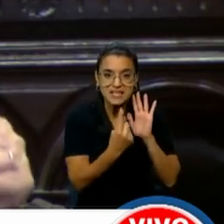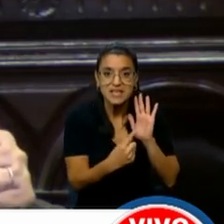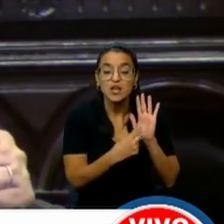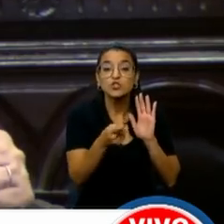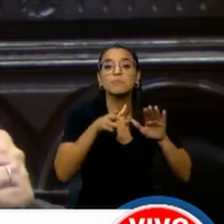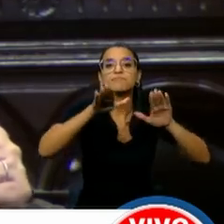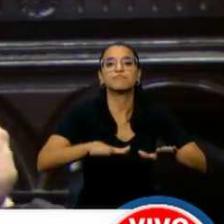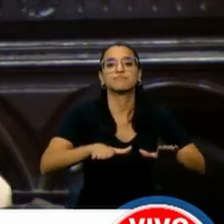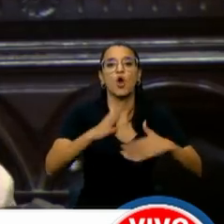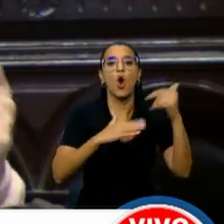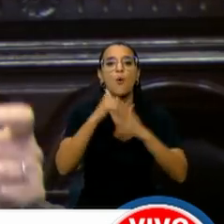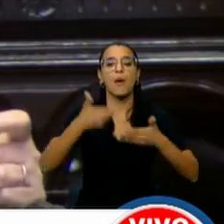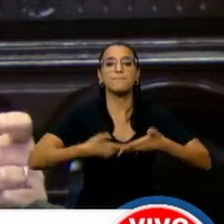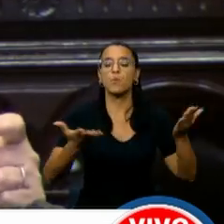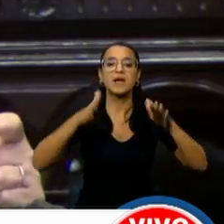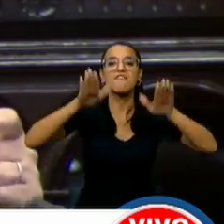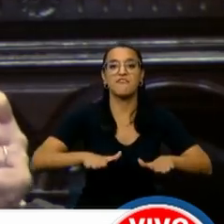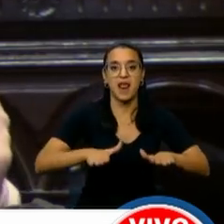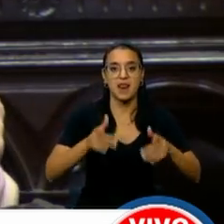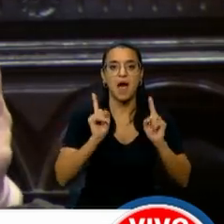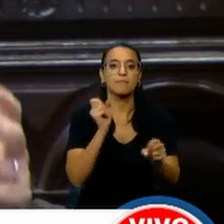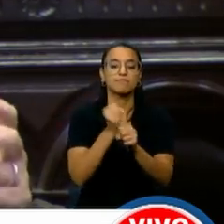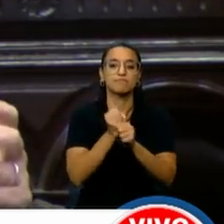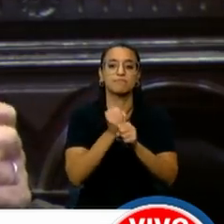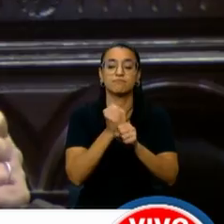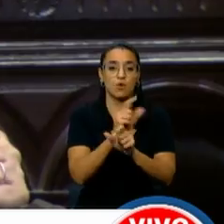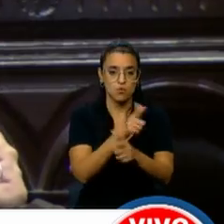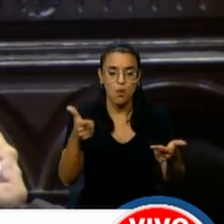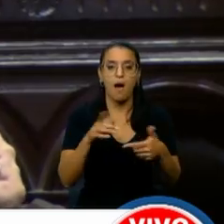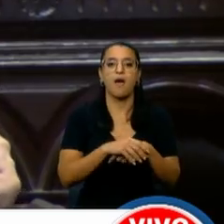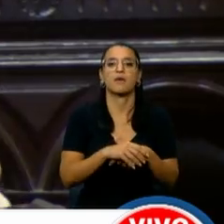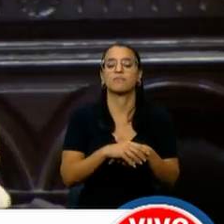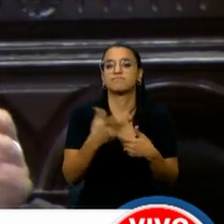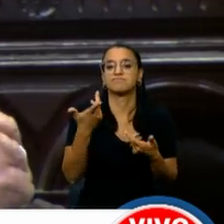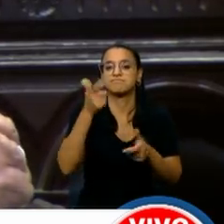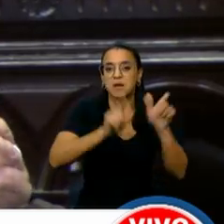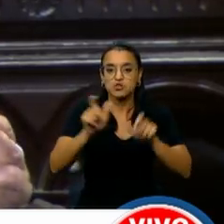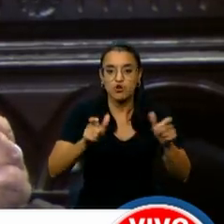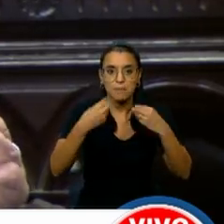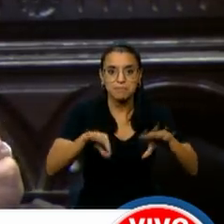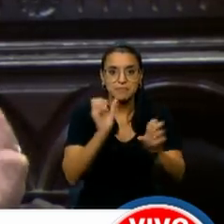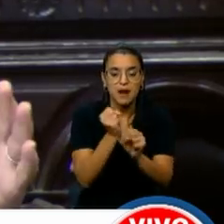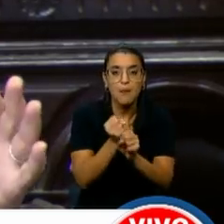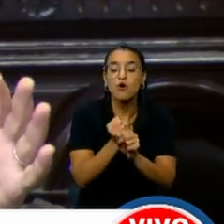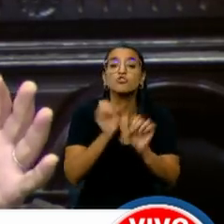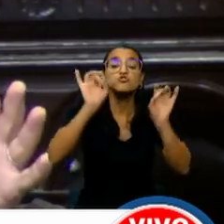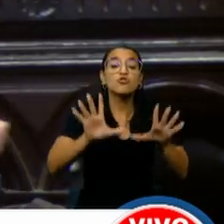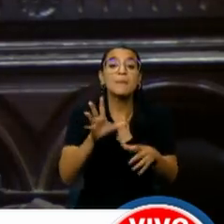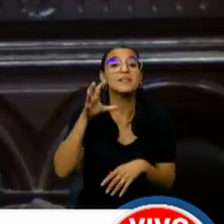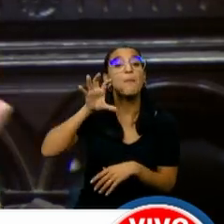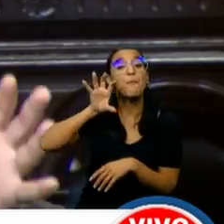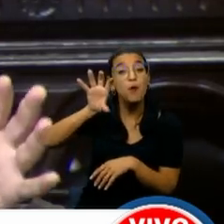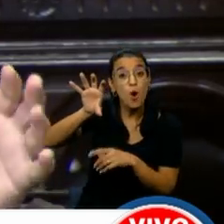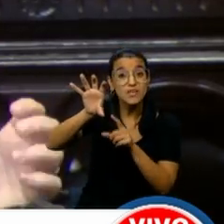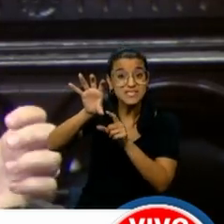paralización de la obra pública que tuvimos desempleo que tuvimos desocupación y que además permitió que solamente la provincia